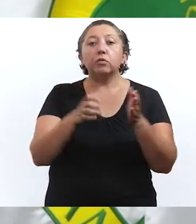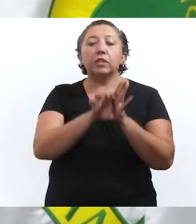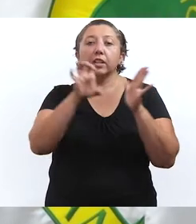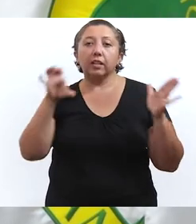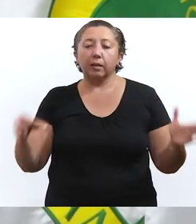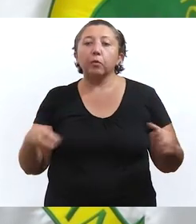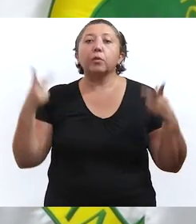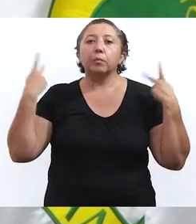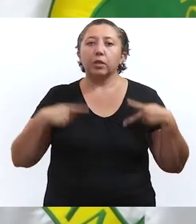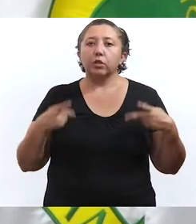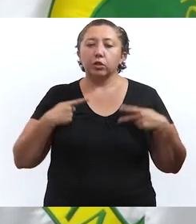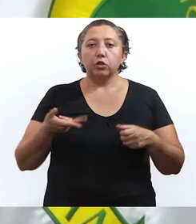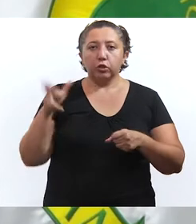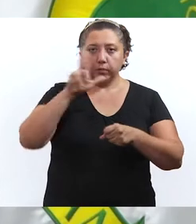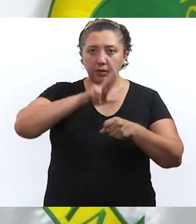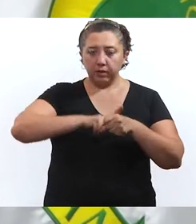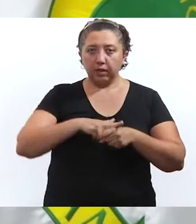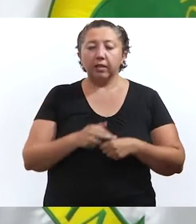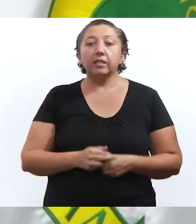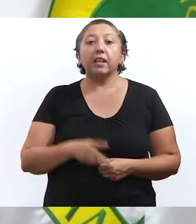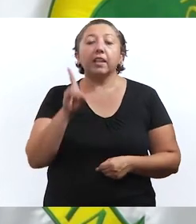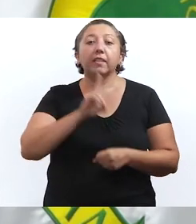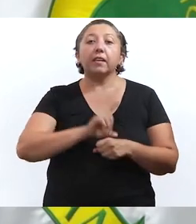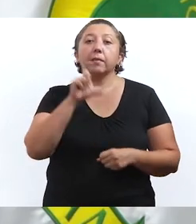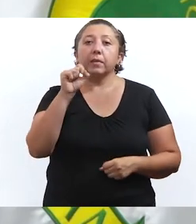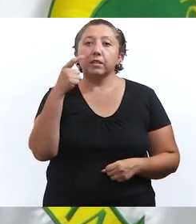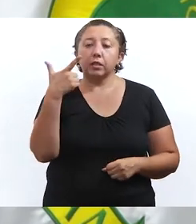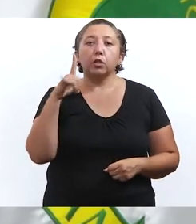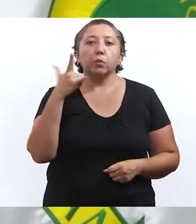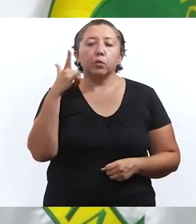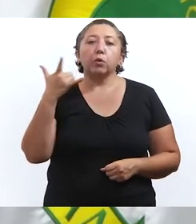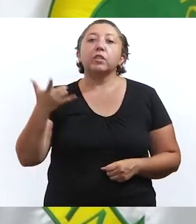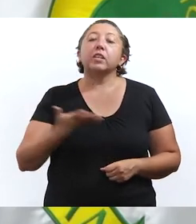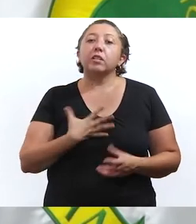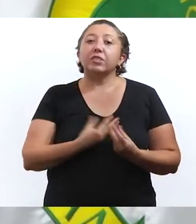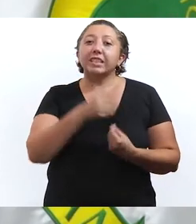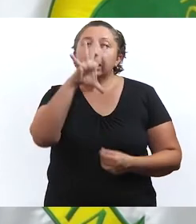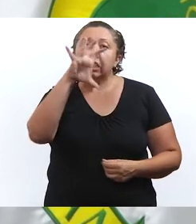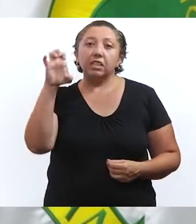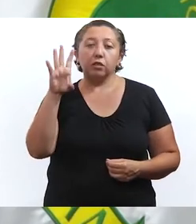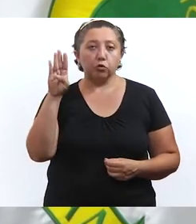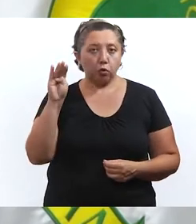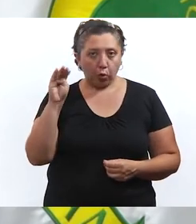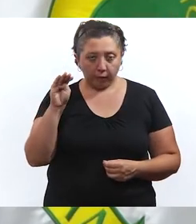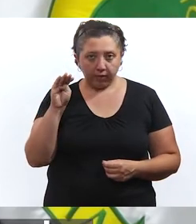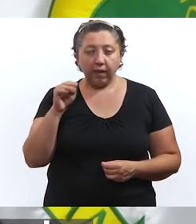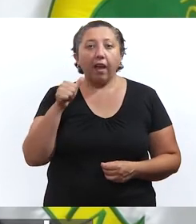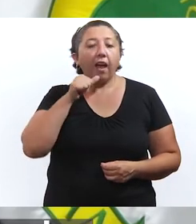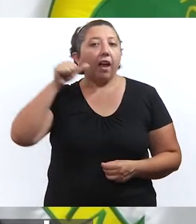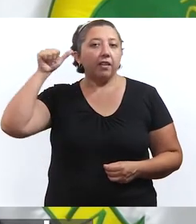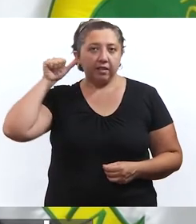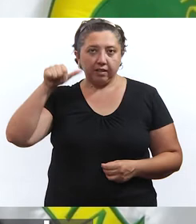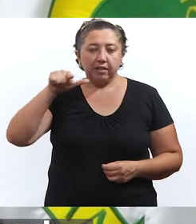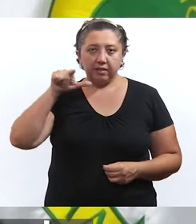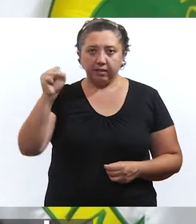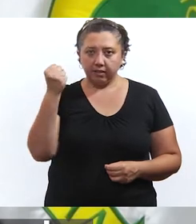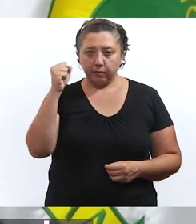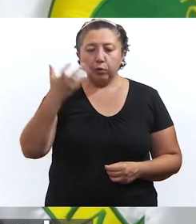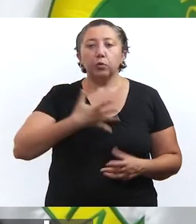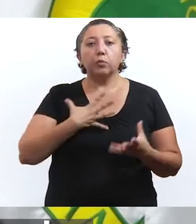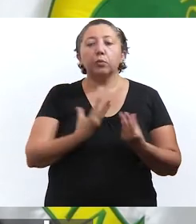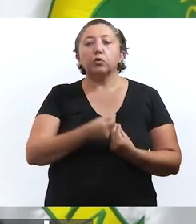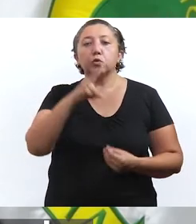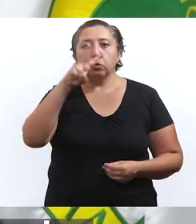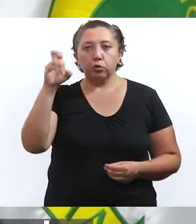un ejemplo, en caso de personas hospitalizadas, el día 27 de julio llegamos a tener 590 y ayer 17 de